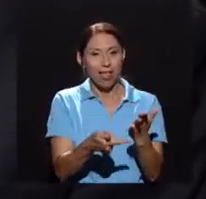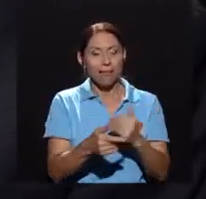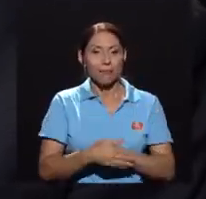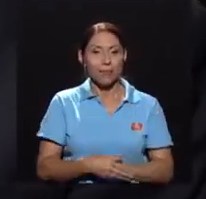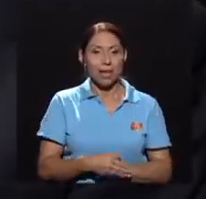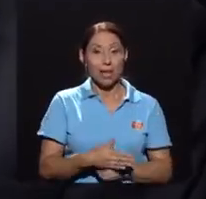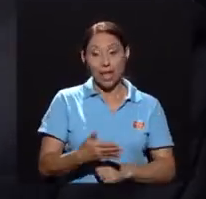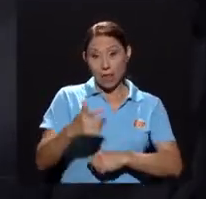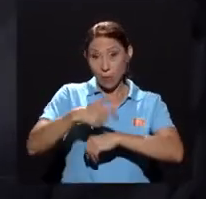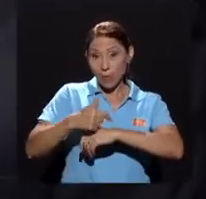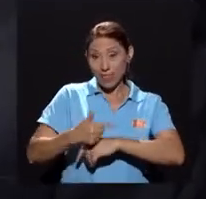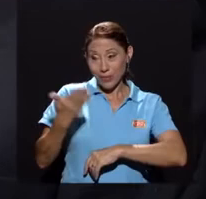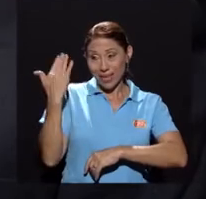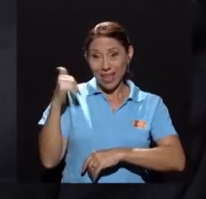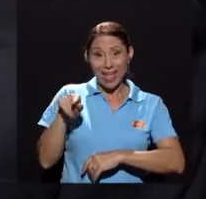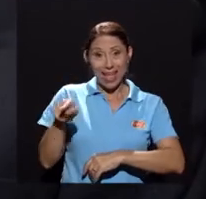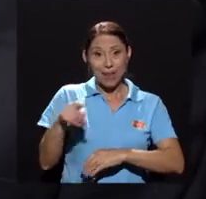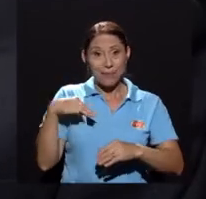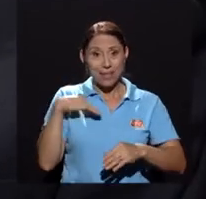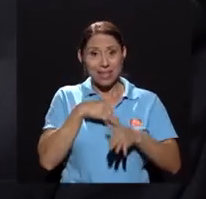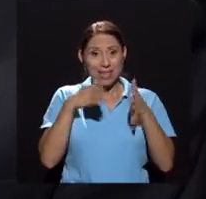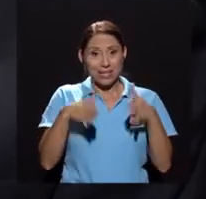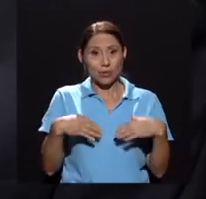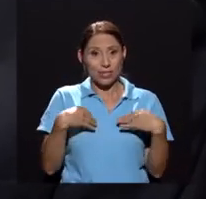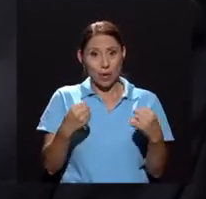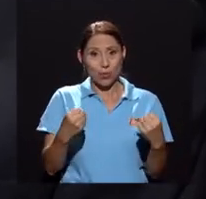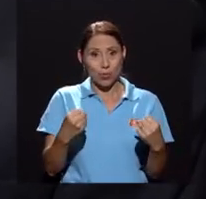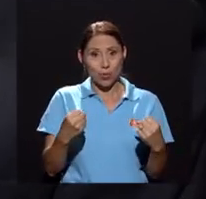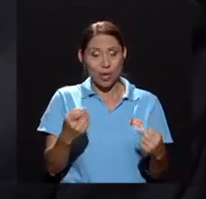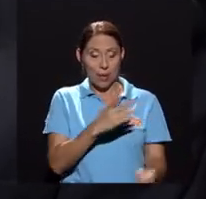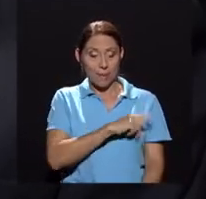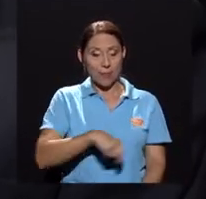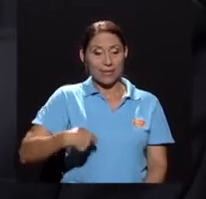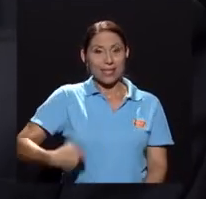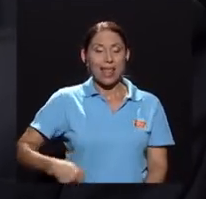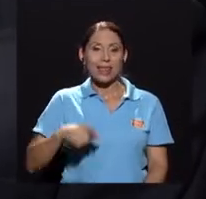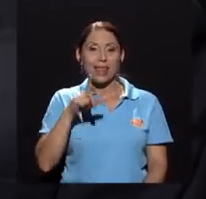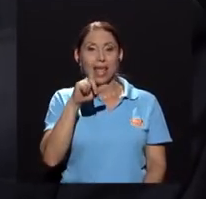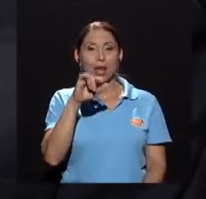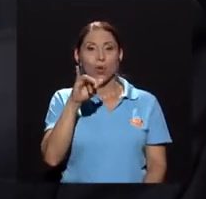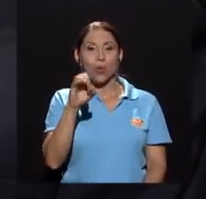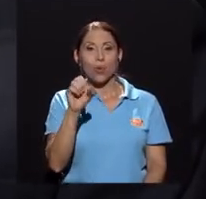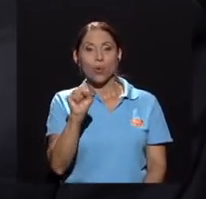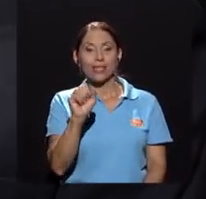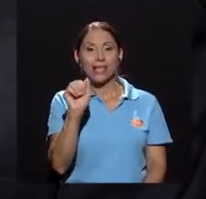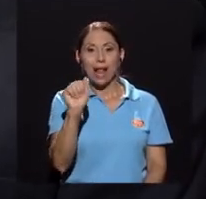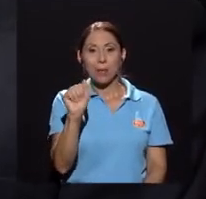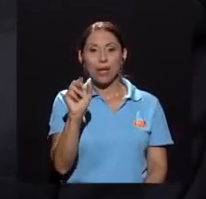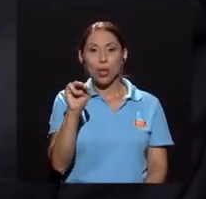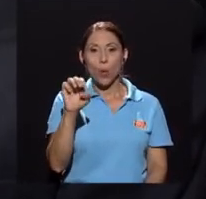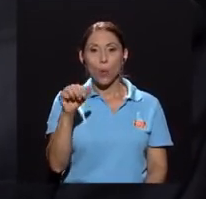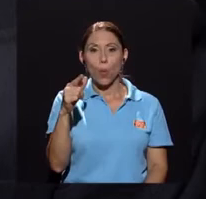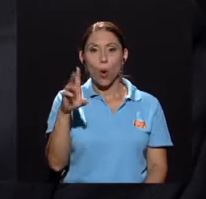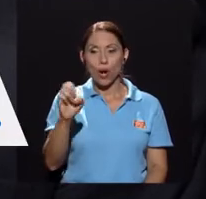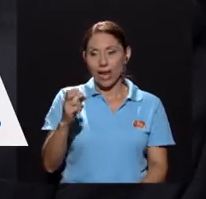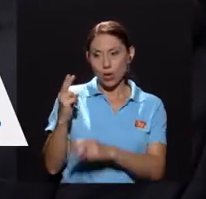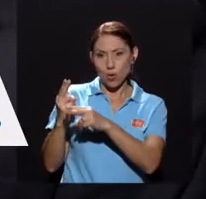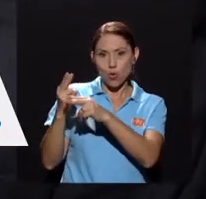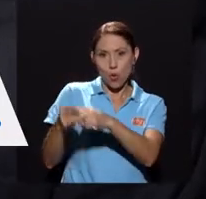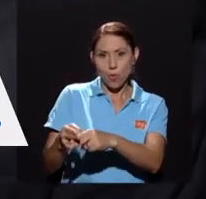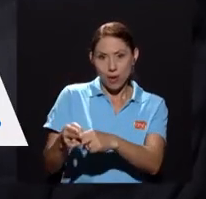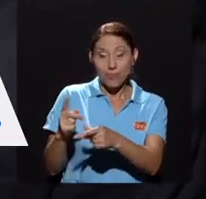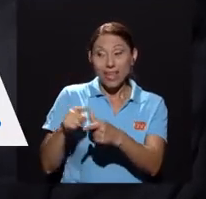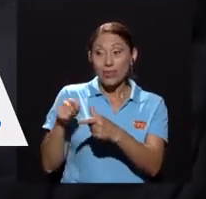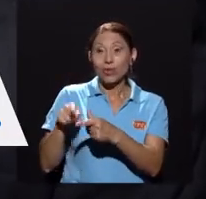don luis alberto monge lo nombra ministro salud y entonces juan jaramillo llega el ministerio una